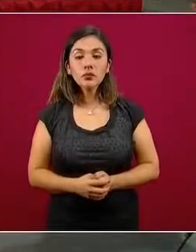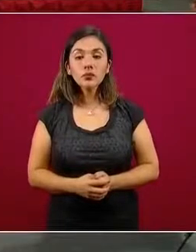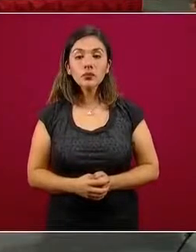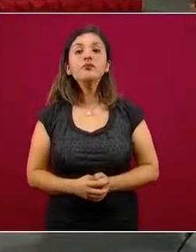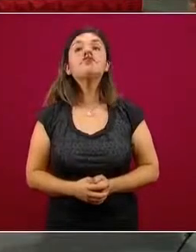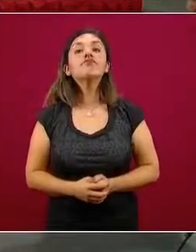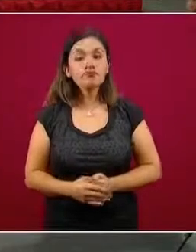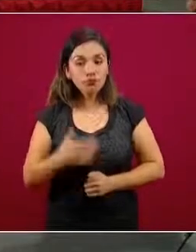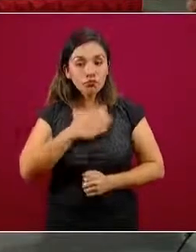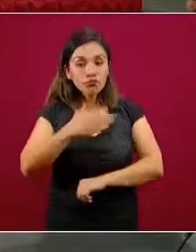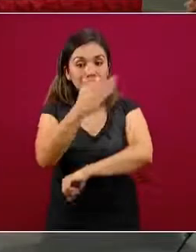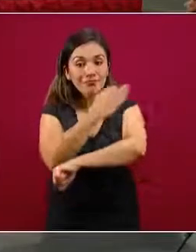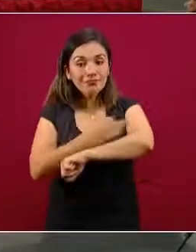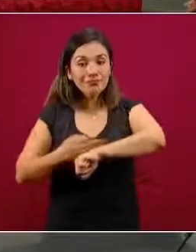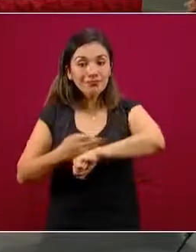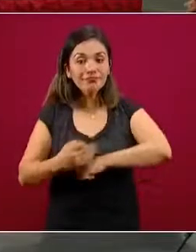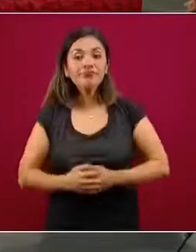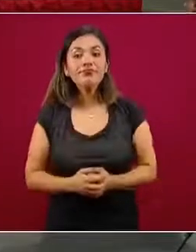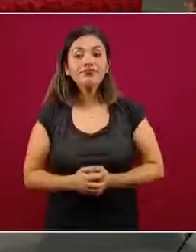Buenas tardes.